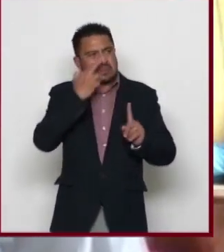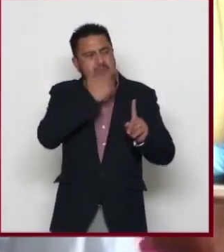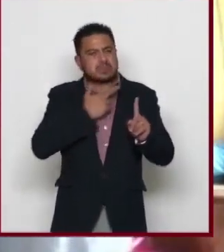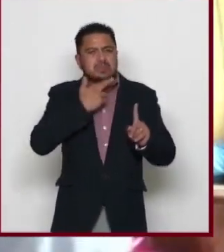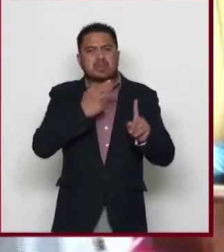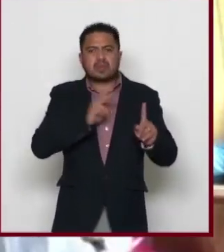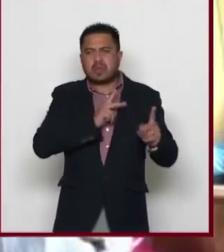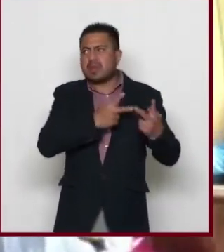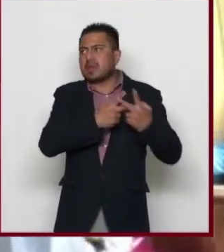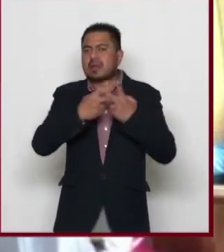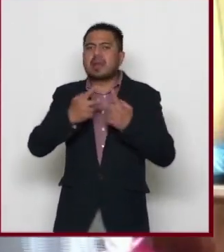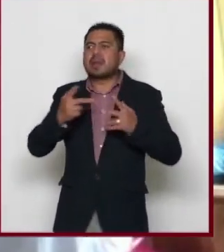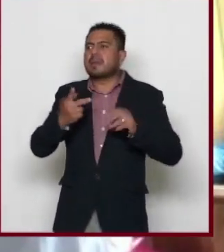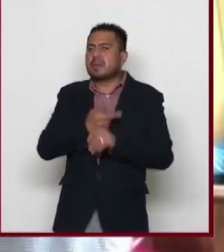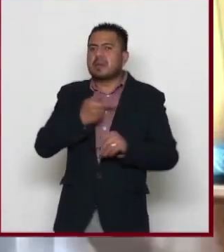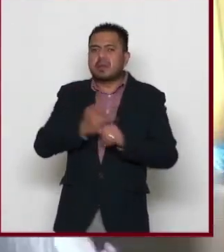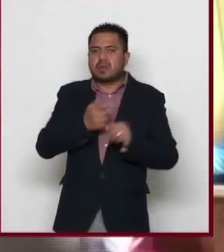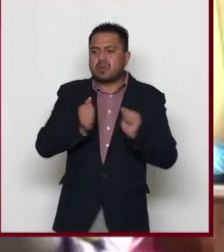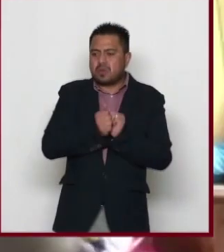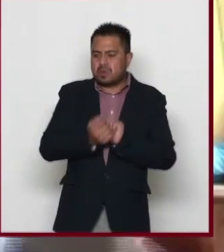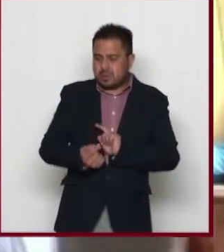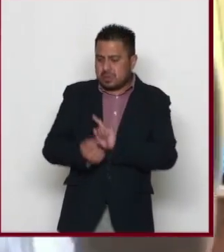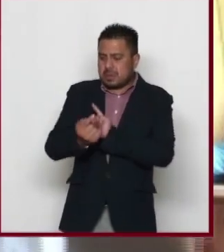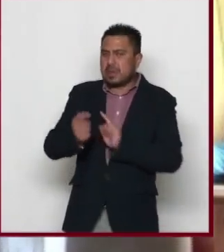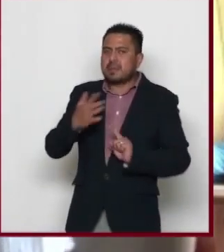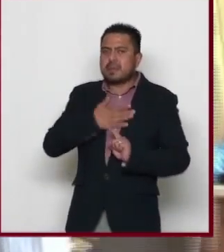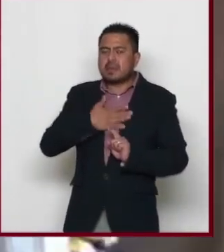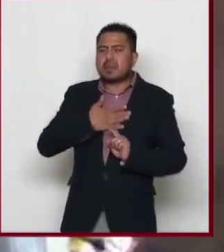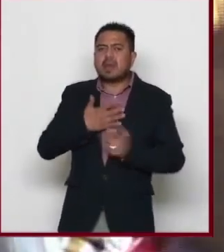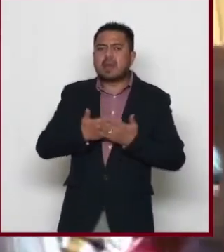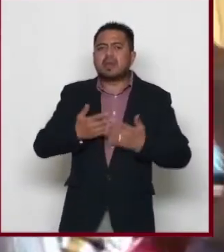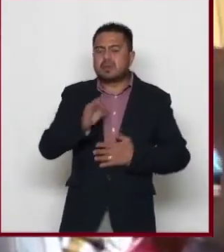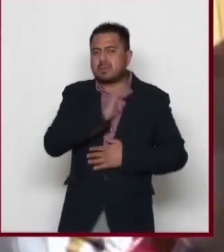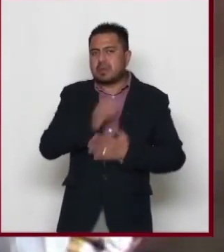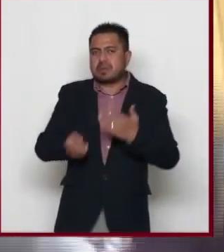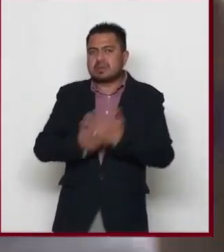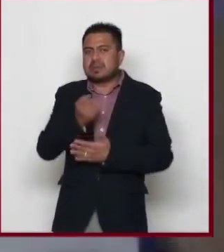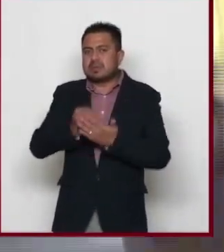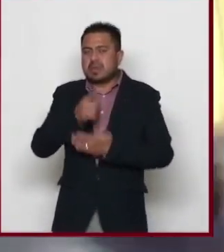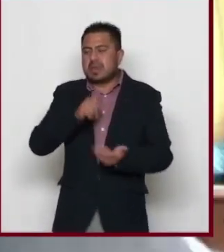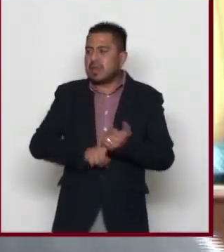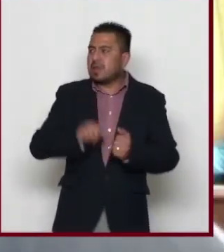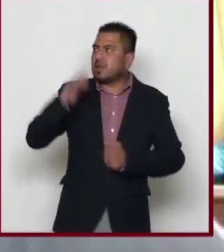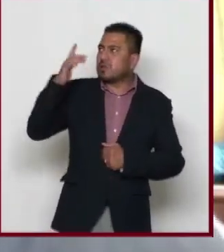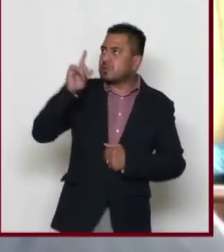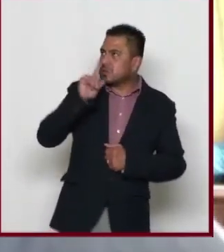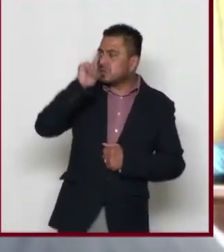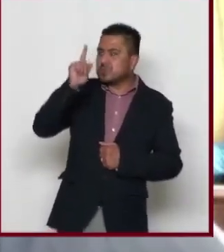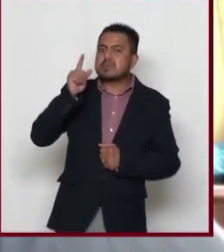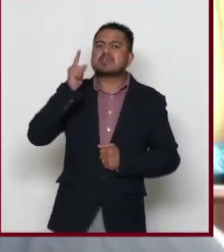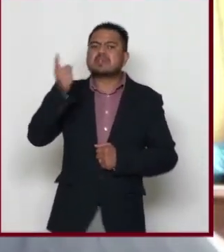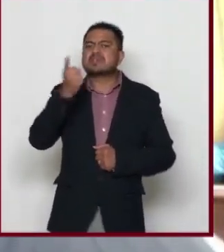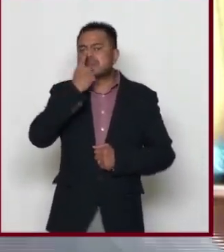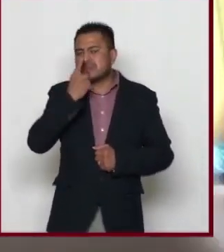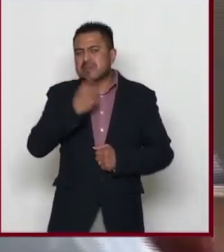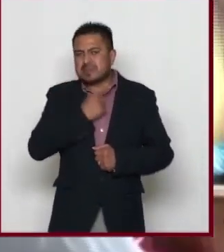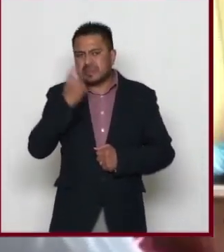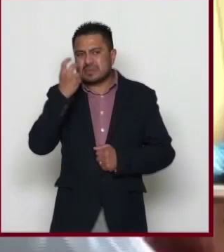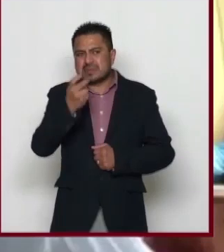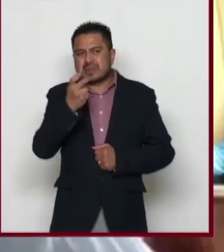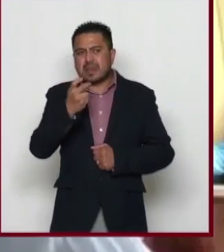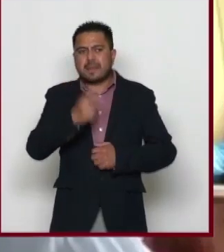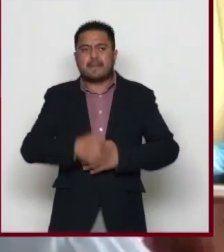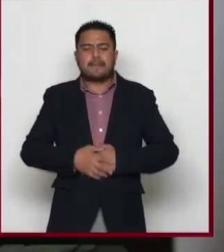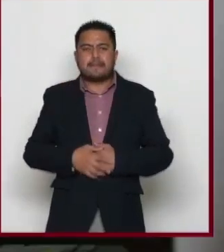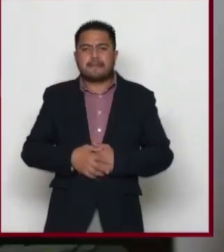ustedes son los observadores y yo soy la estrella, cada que pasa algo enfrente de mí, pues taparía un poco de luz y entonces vemos esa caída de luz. Y